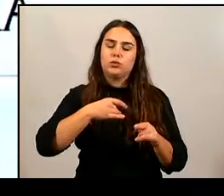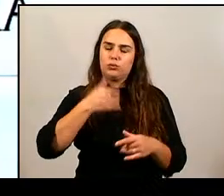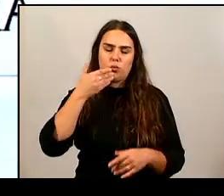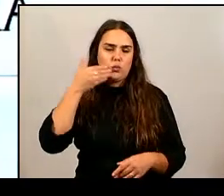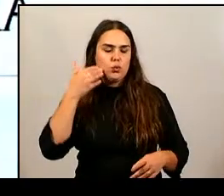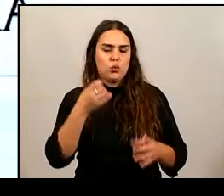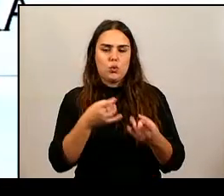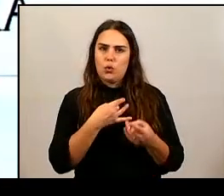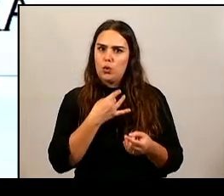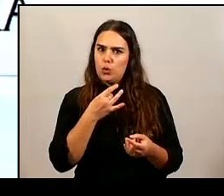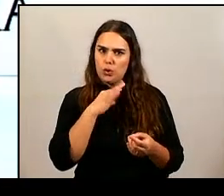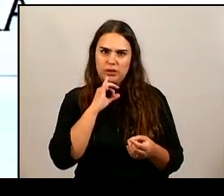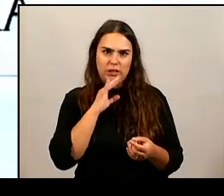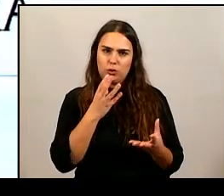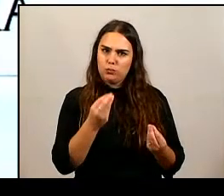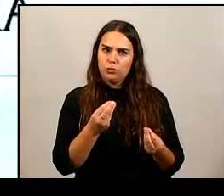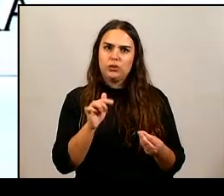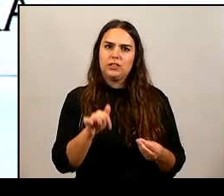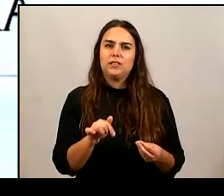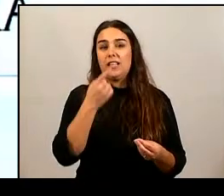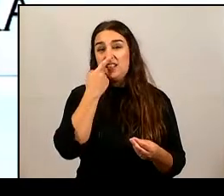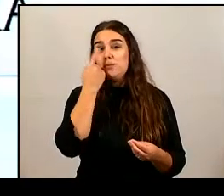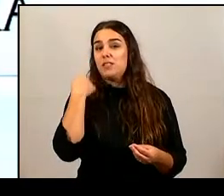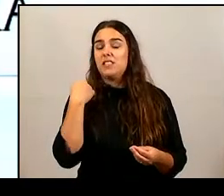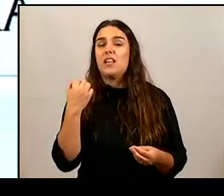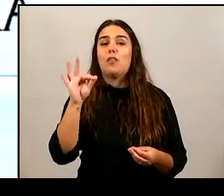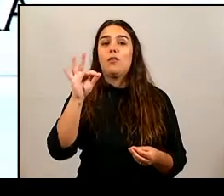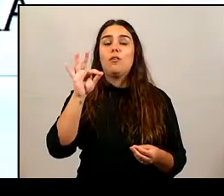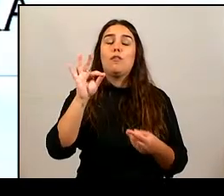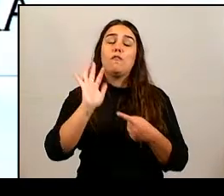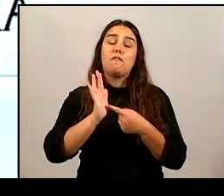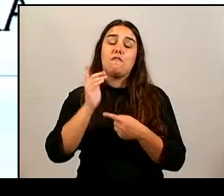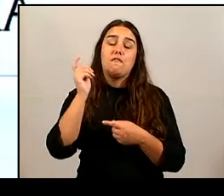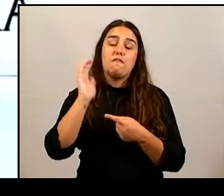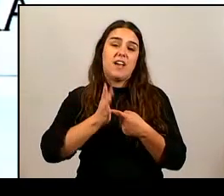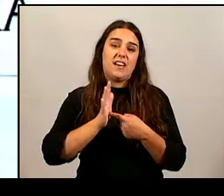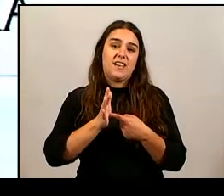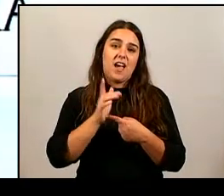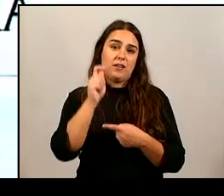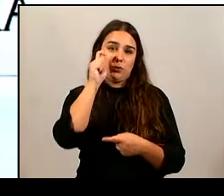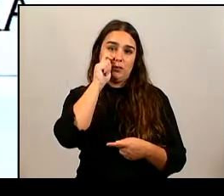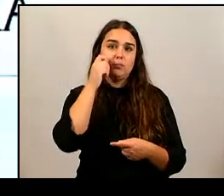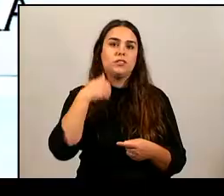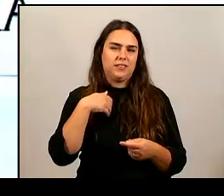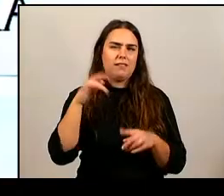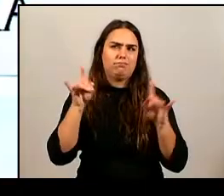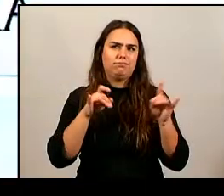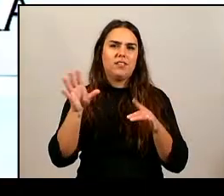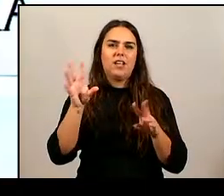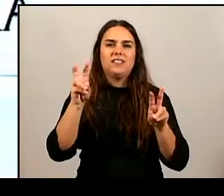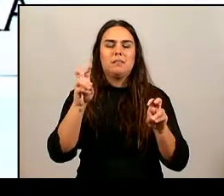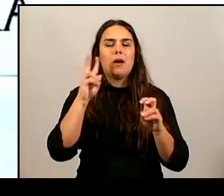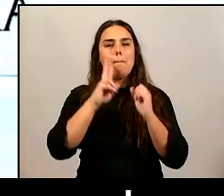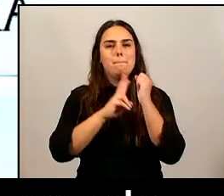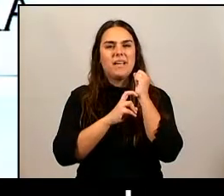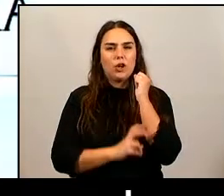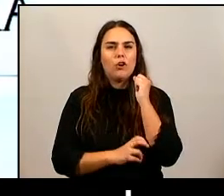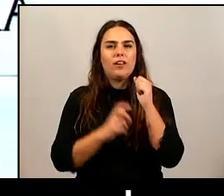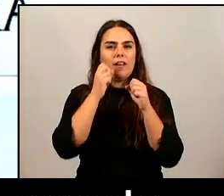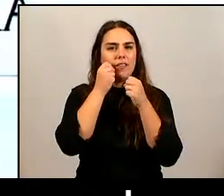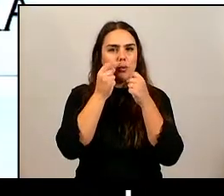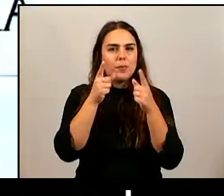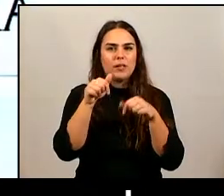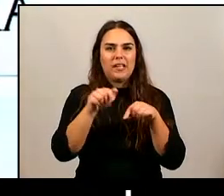contentos de tenerlo aquí. Ya el año pasado en Fitur fue uno de los reclamos que tuvimos en cuanto a la arqueología y a los descubrimientos que vamos teniendo en